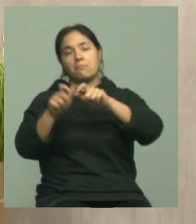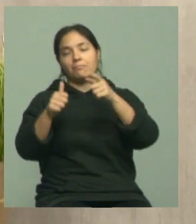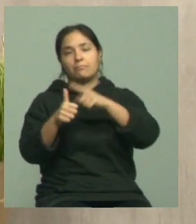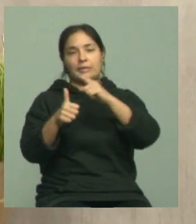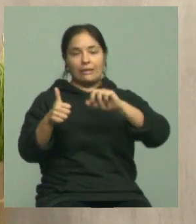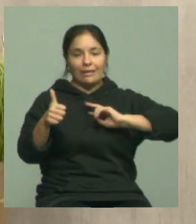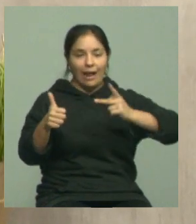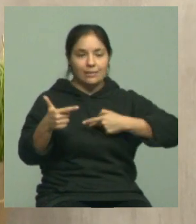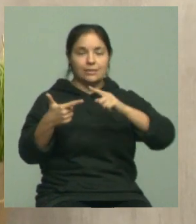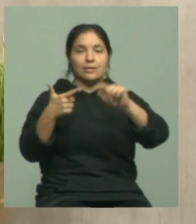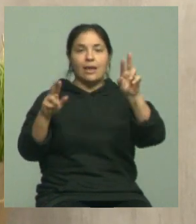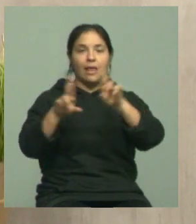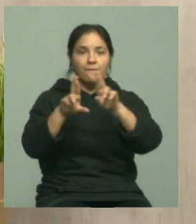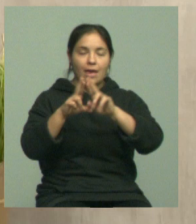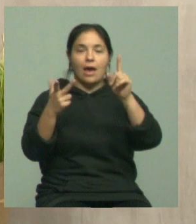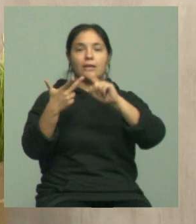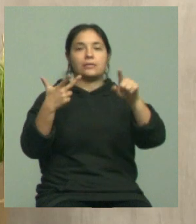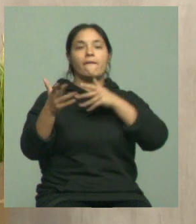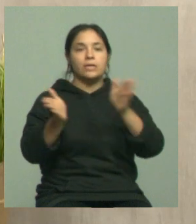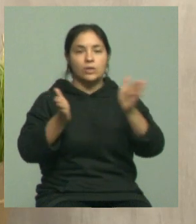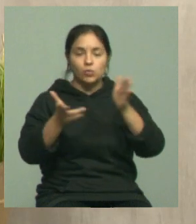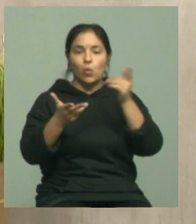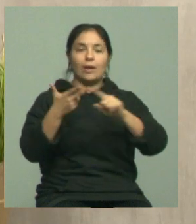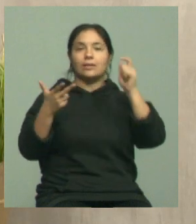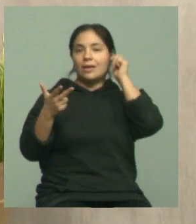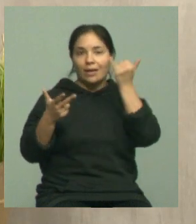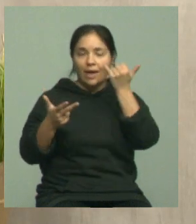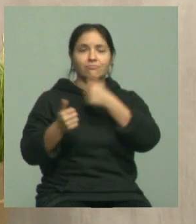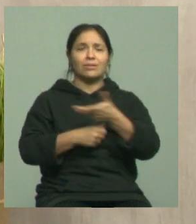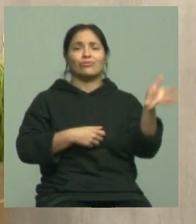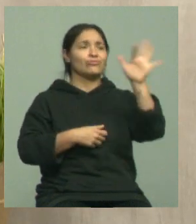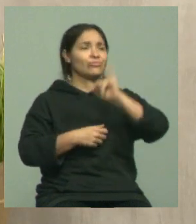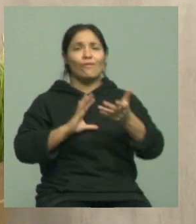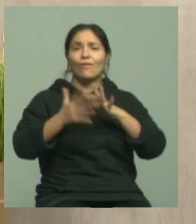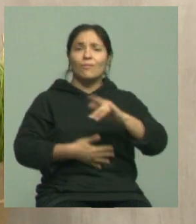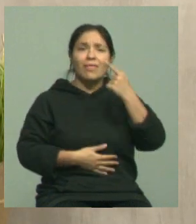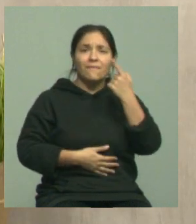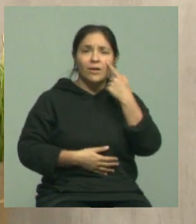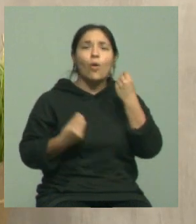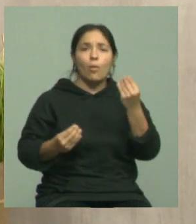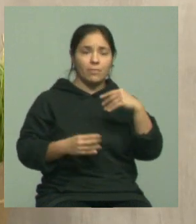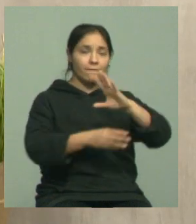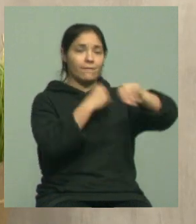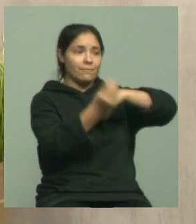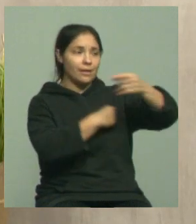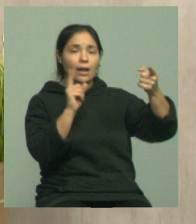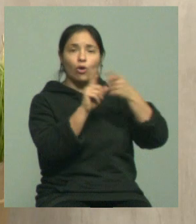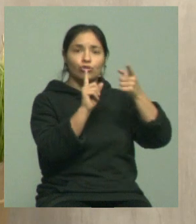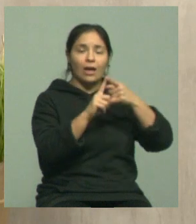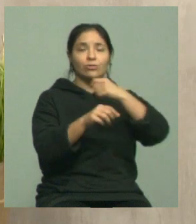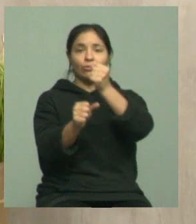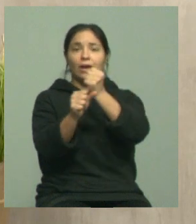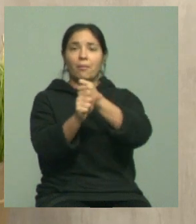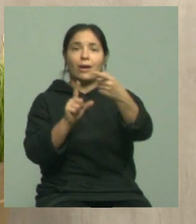trans, en las personas bisexuales. Cómo viven en el día a día, en su relación con su familia, en la relación con su trabajo, con